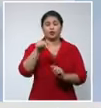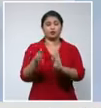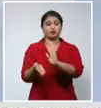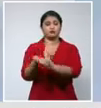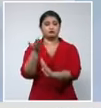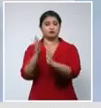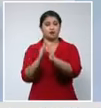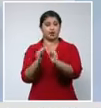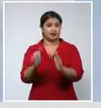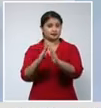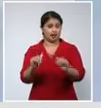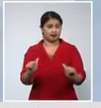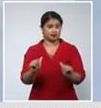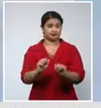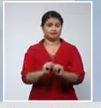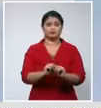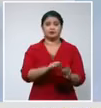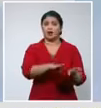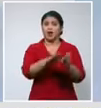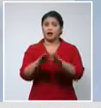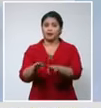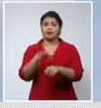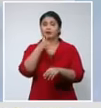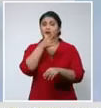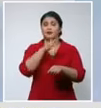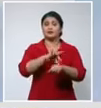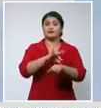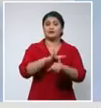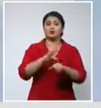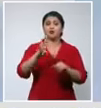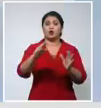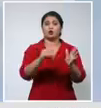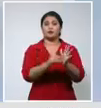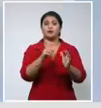Sospechosos 4.113, en vigilancia